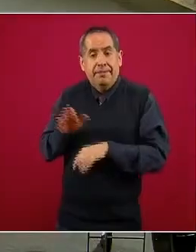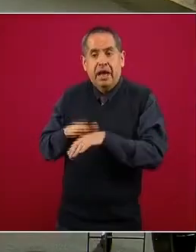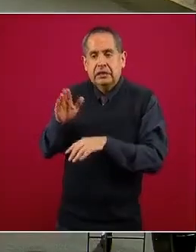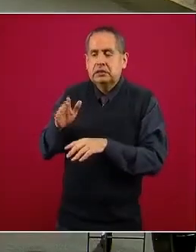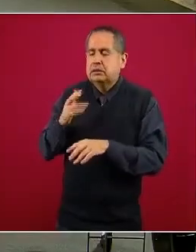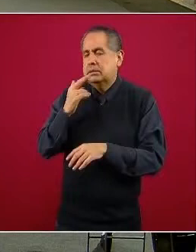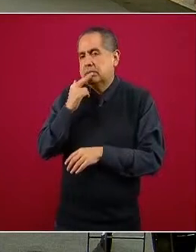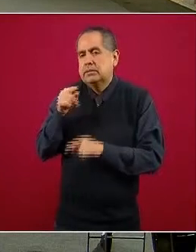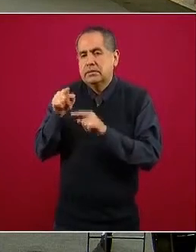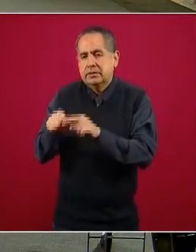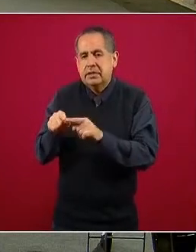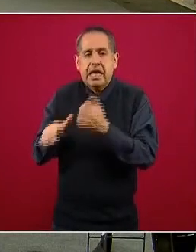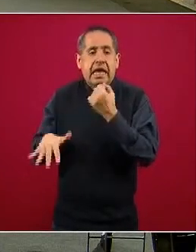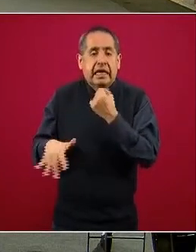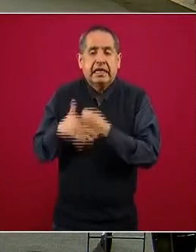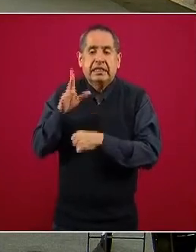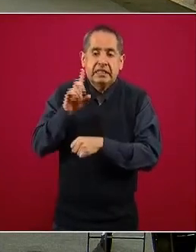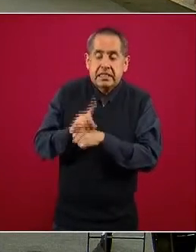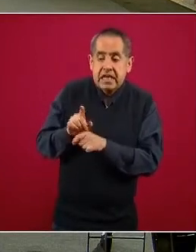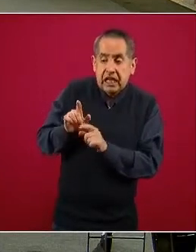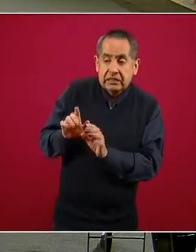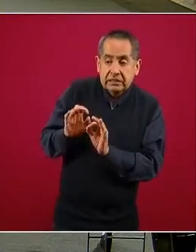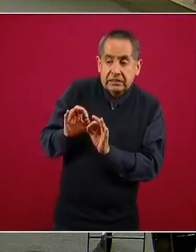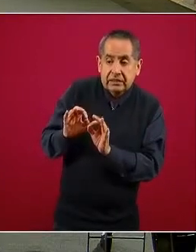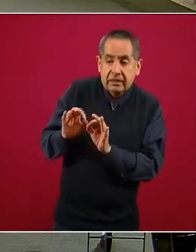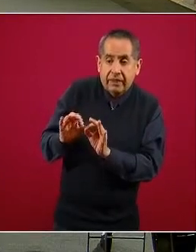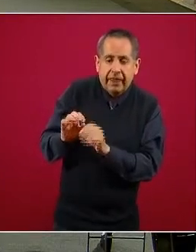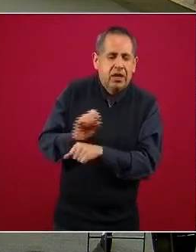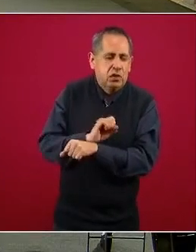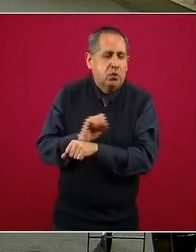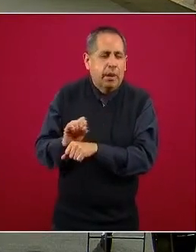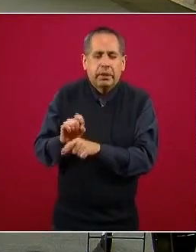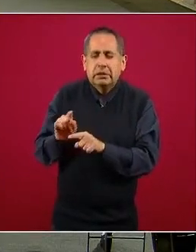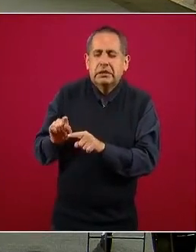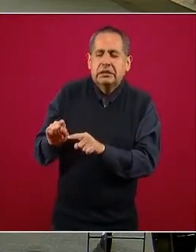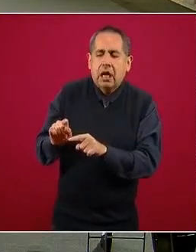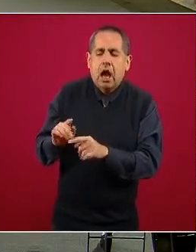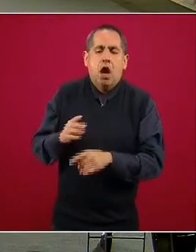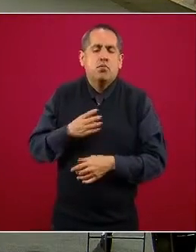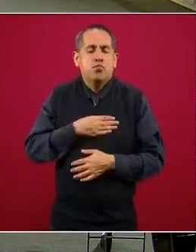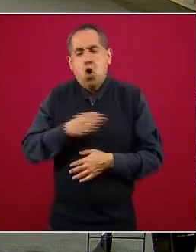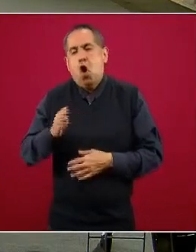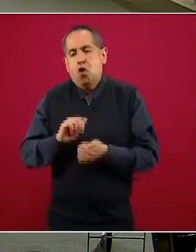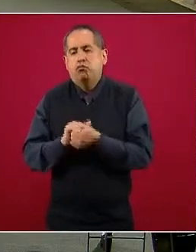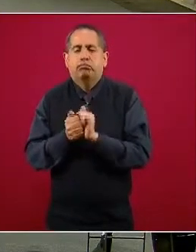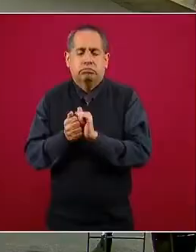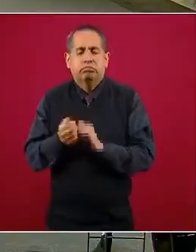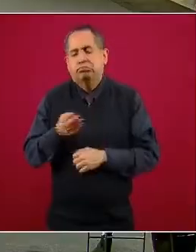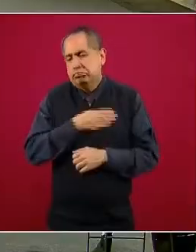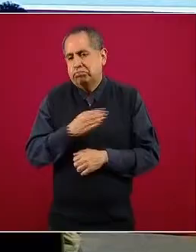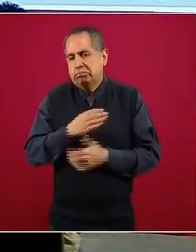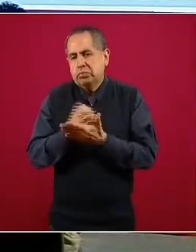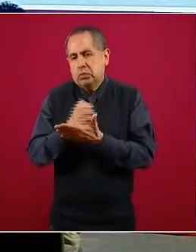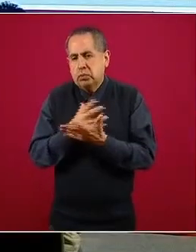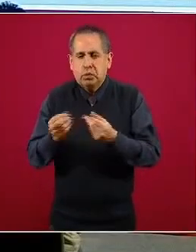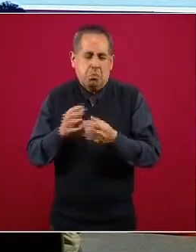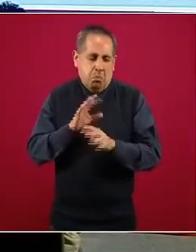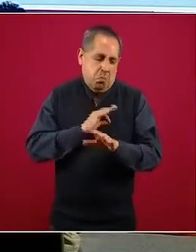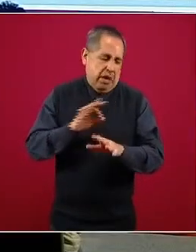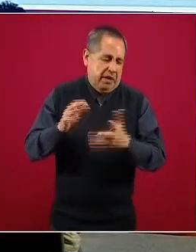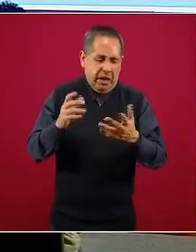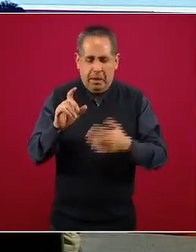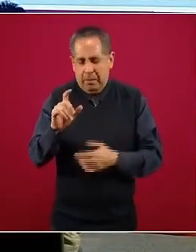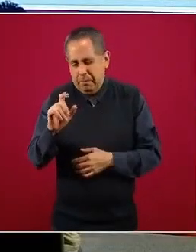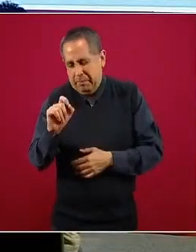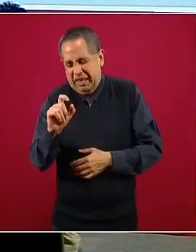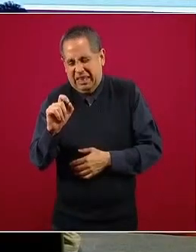obviamente pasan 15 días para los casos leves en recuperarse y en un promedio de 20 o